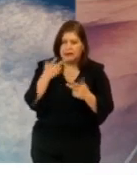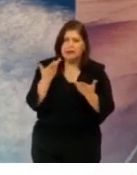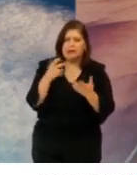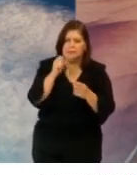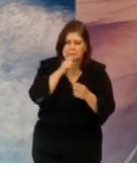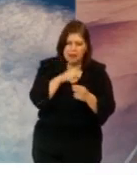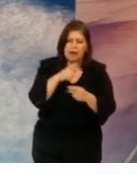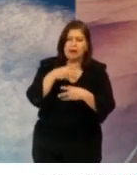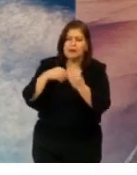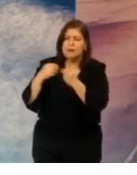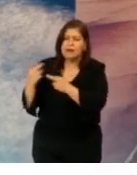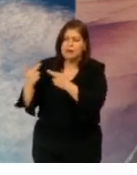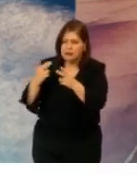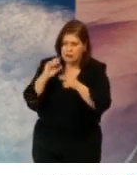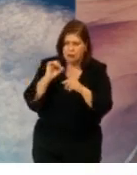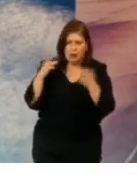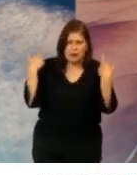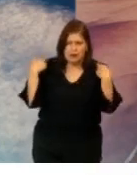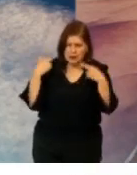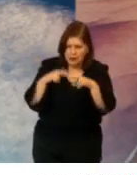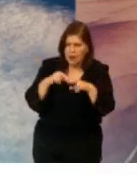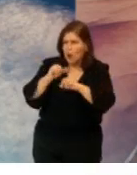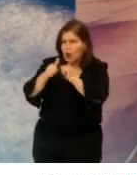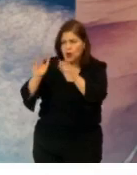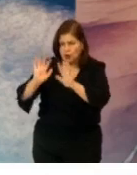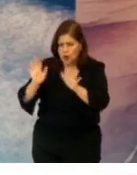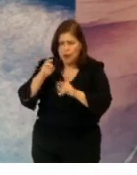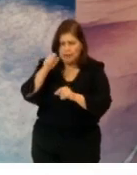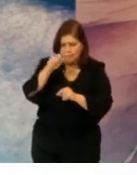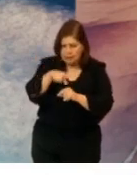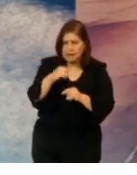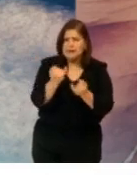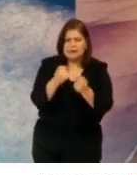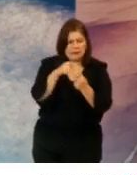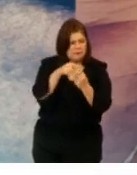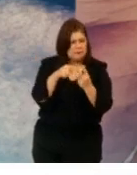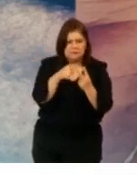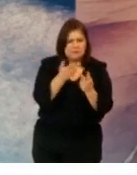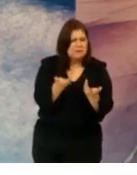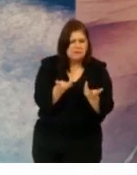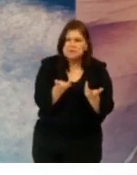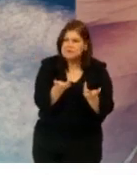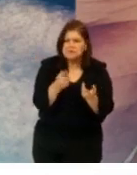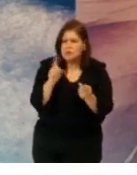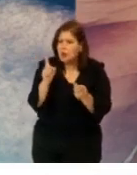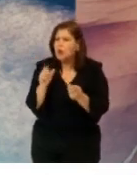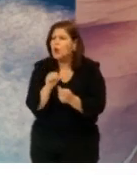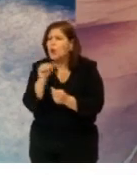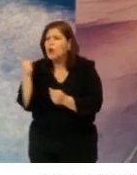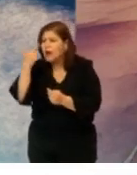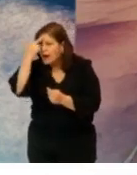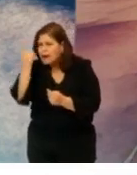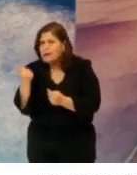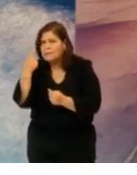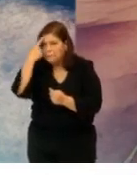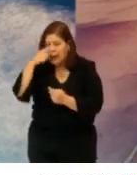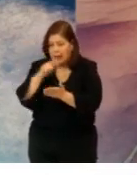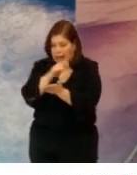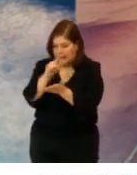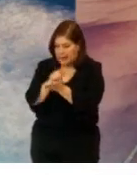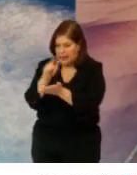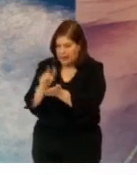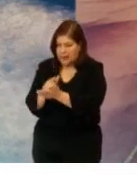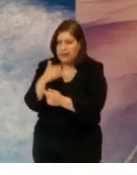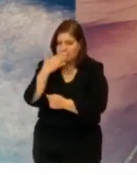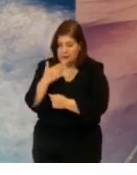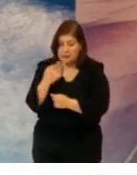mismos profesores. No son profesores de otro planeta. ¿Cuál es la razón? Que pueden ser muy buenas las leyes, pero si los